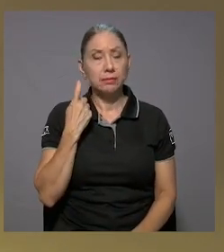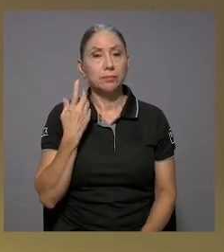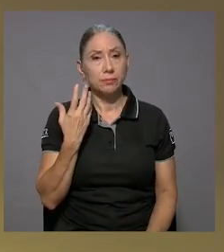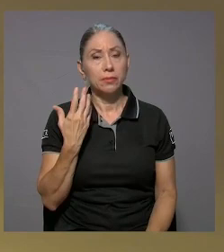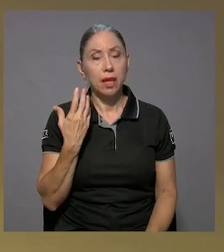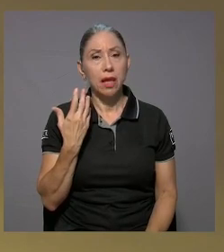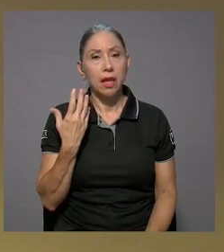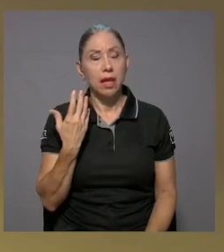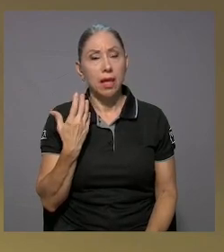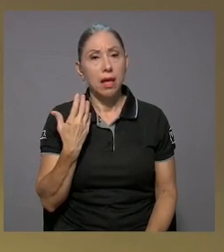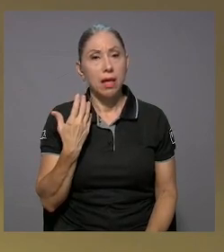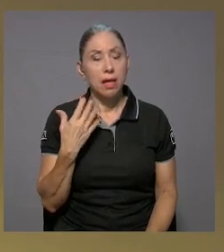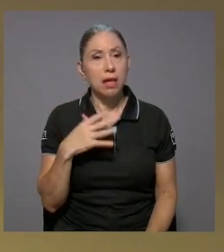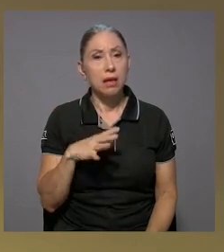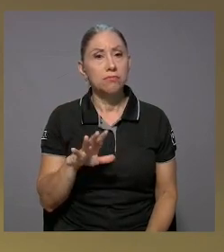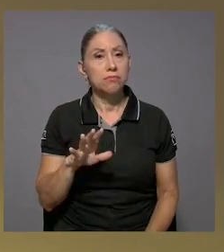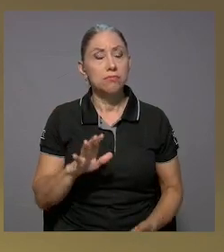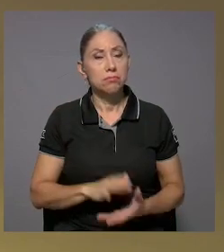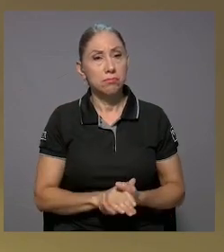recientemente